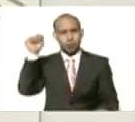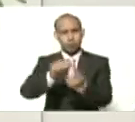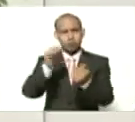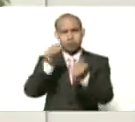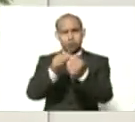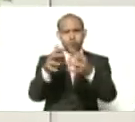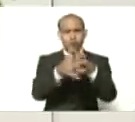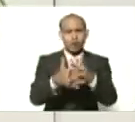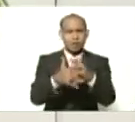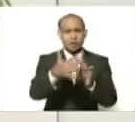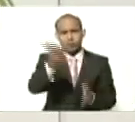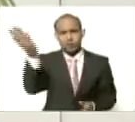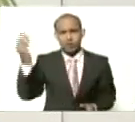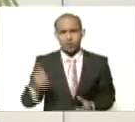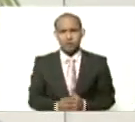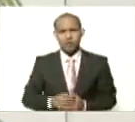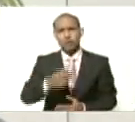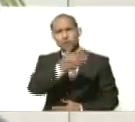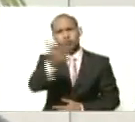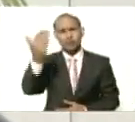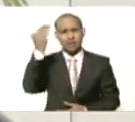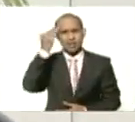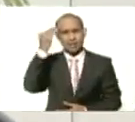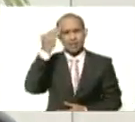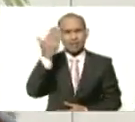significa? Ustedes bien saben que hay